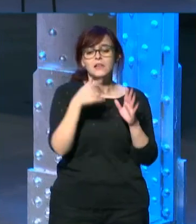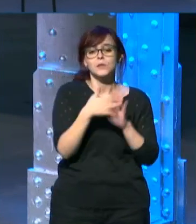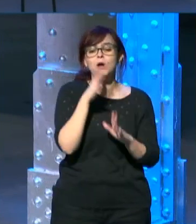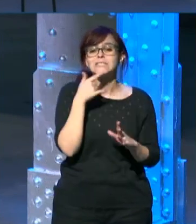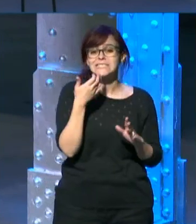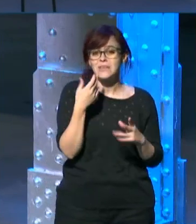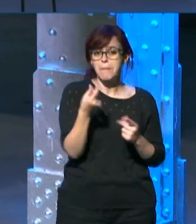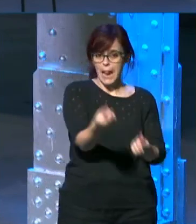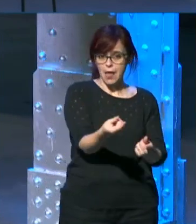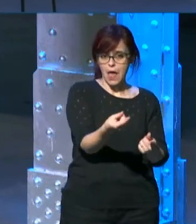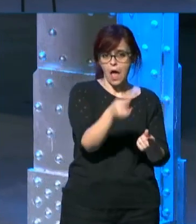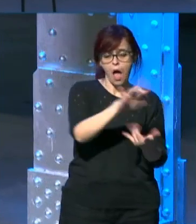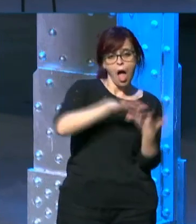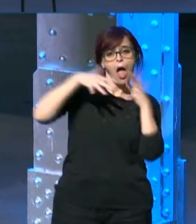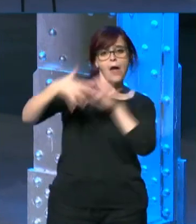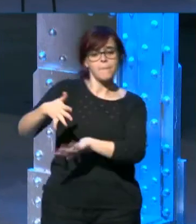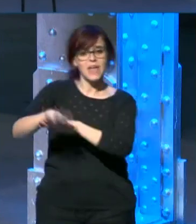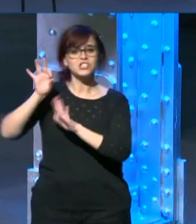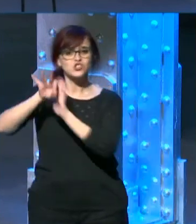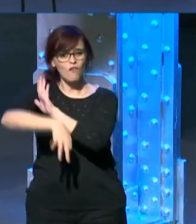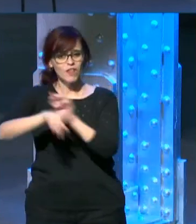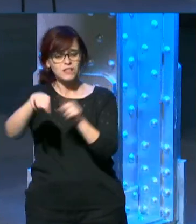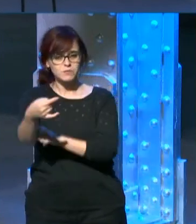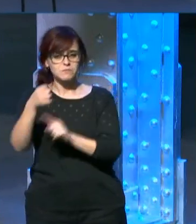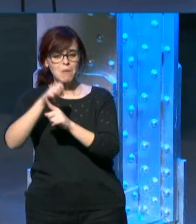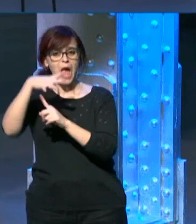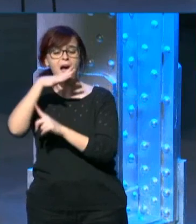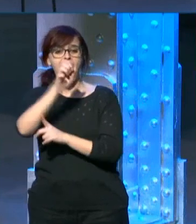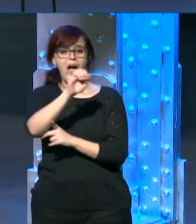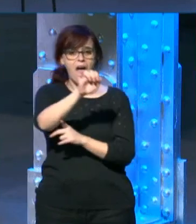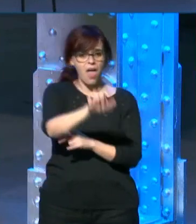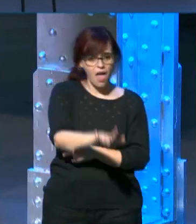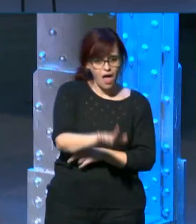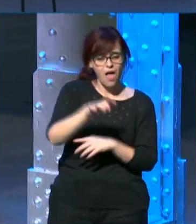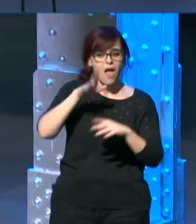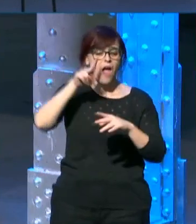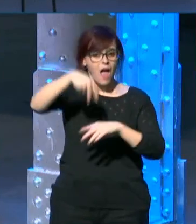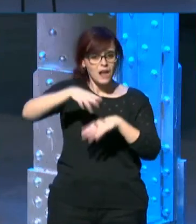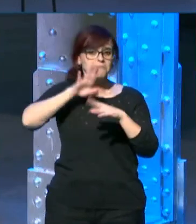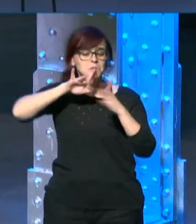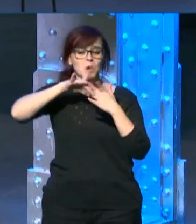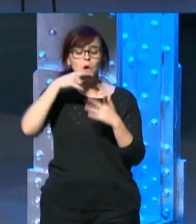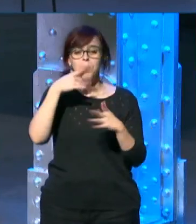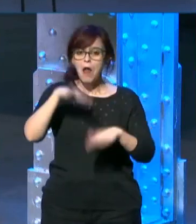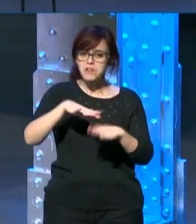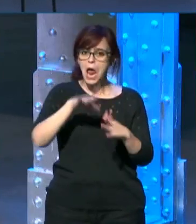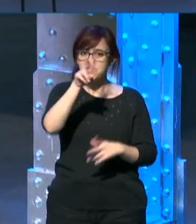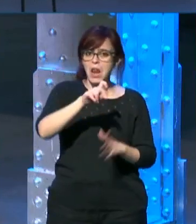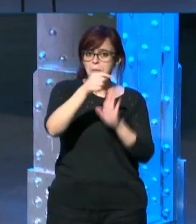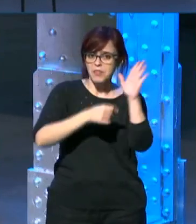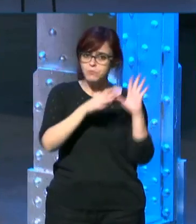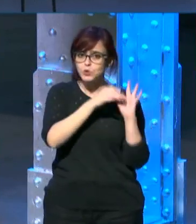desperdicio y llevarlo al mundo del software, se metió debajo del paraguas Agile porque los principios y los valores y todo encajan perfectamente.